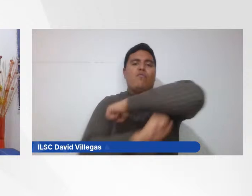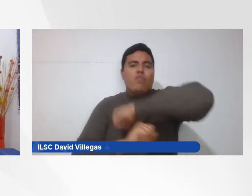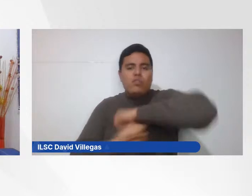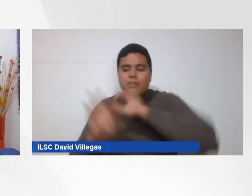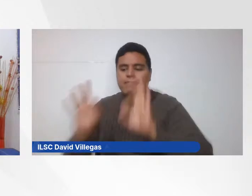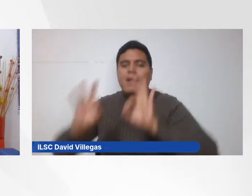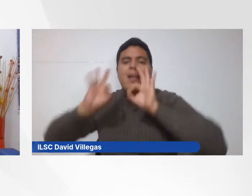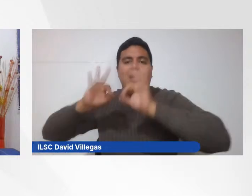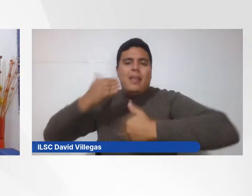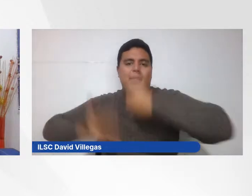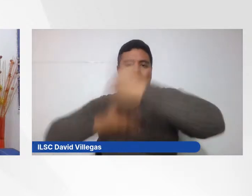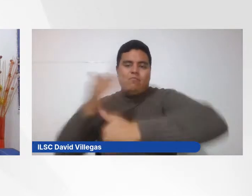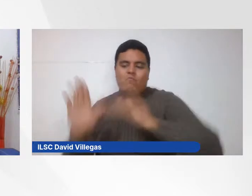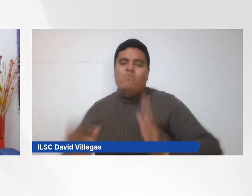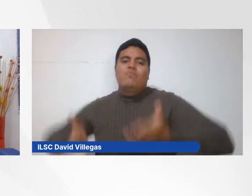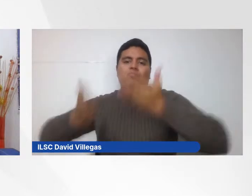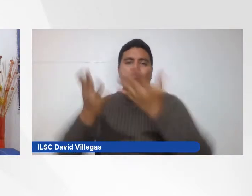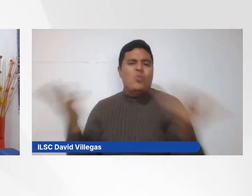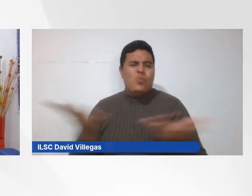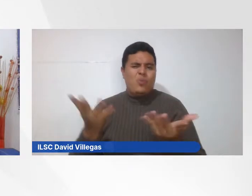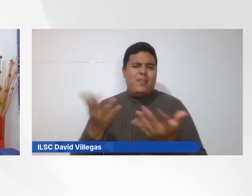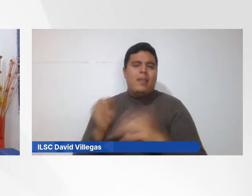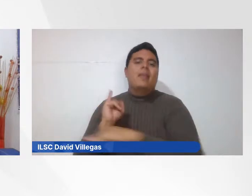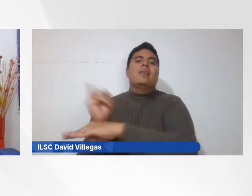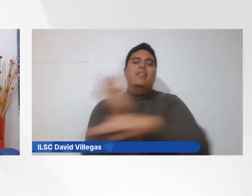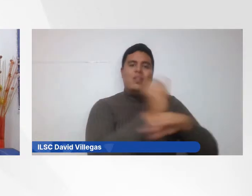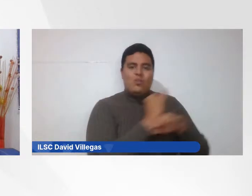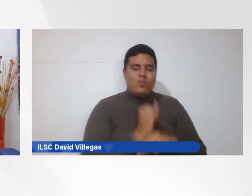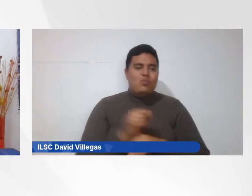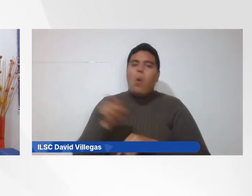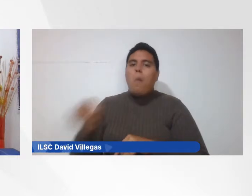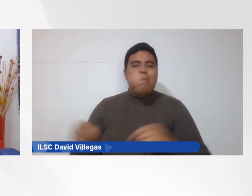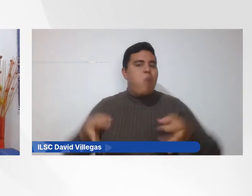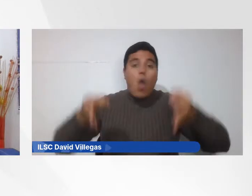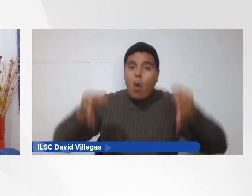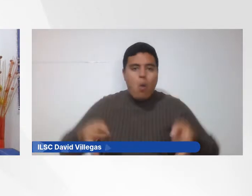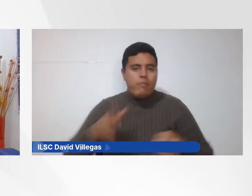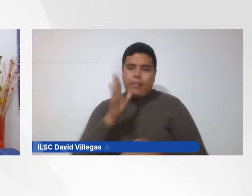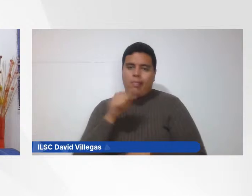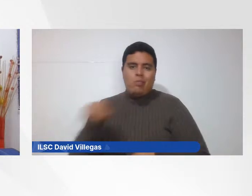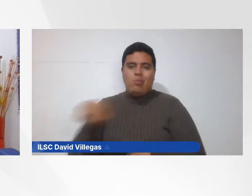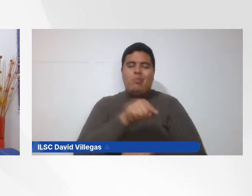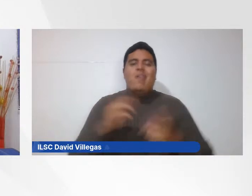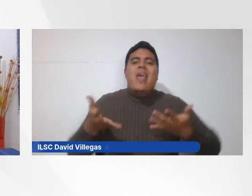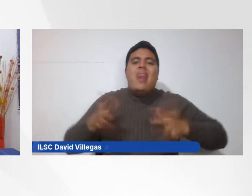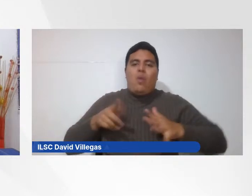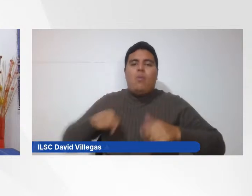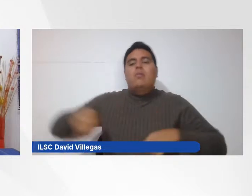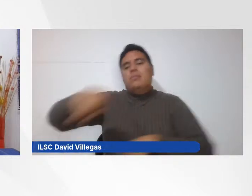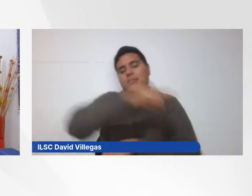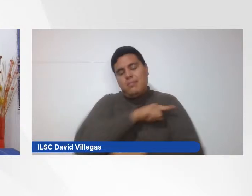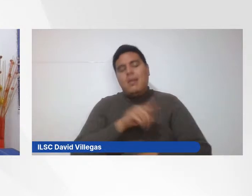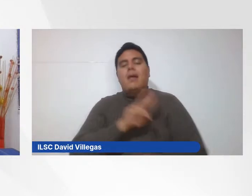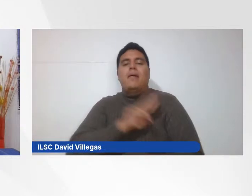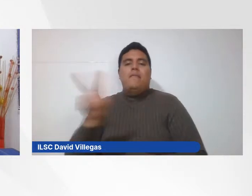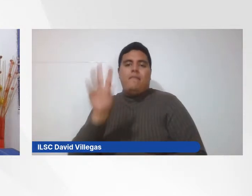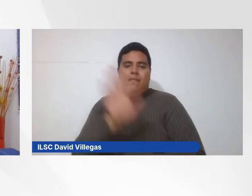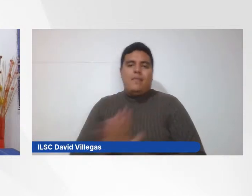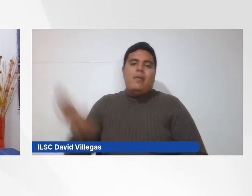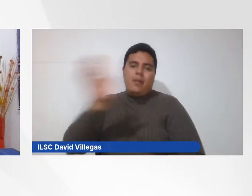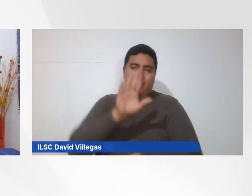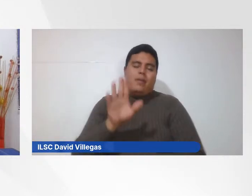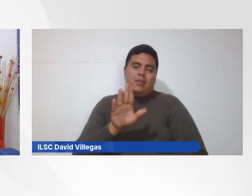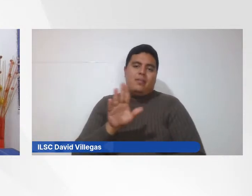educación inclusiva en los establecimientos educativos de los municipios no certificados del Departamento del Valle del Cauca. Por supuesto que este